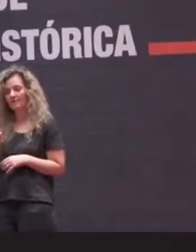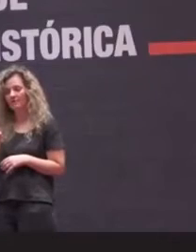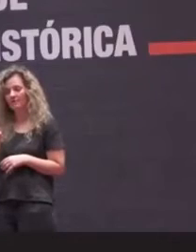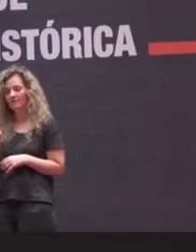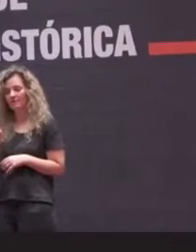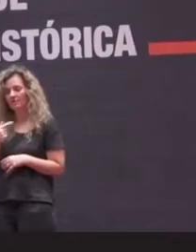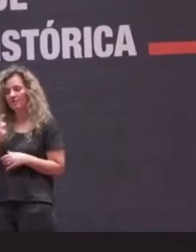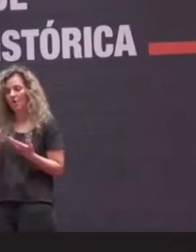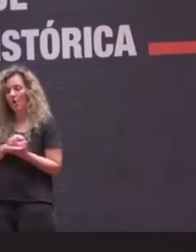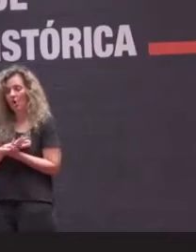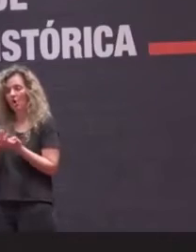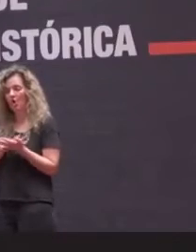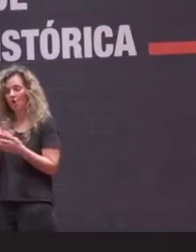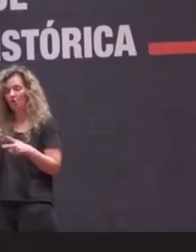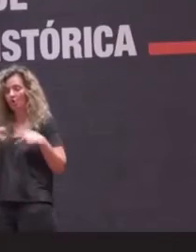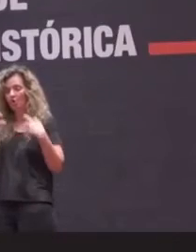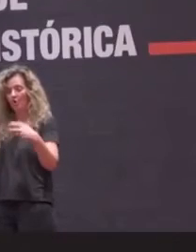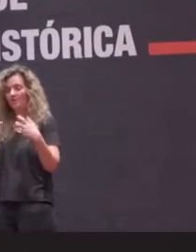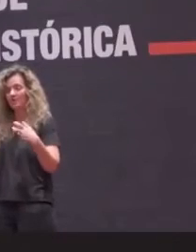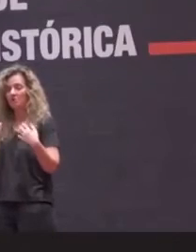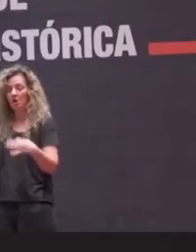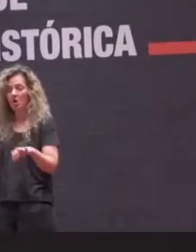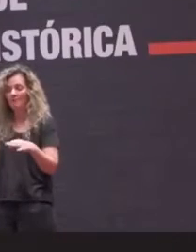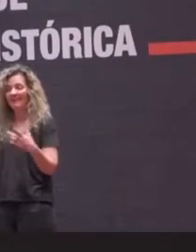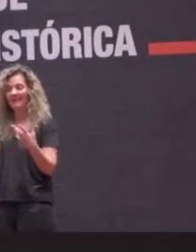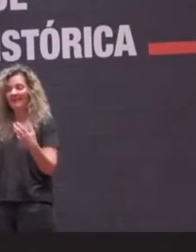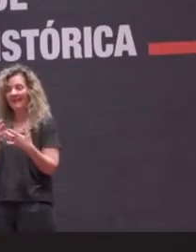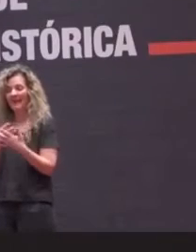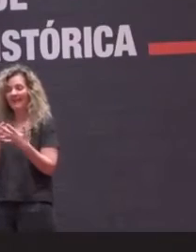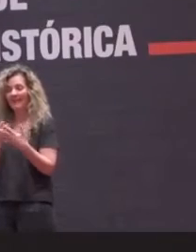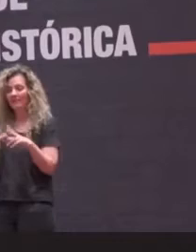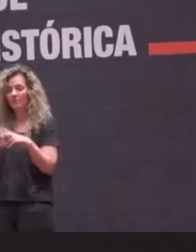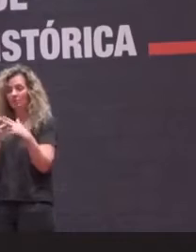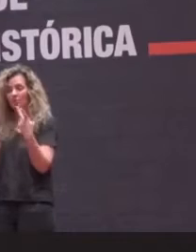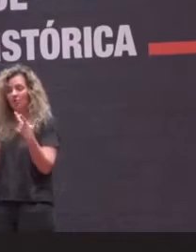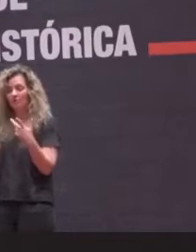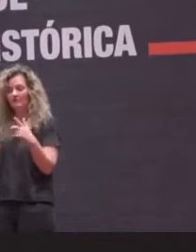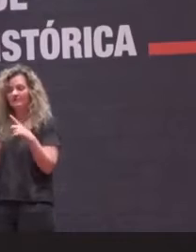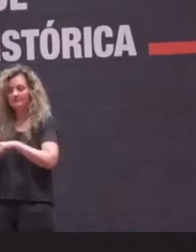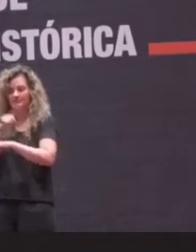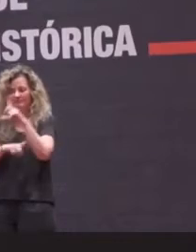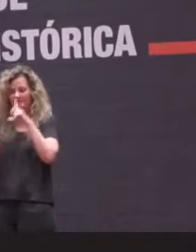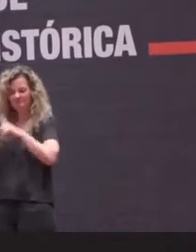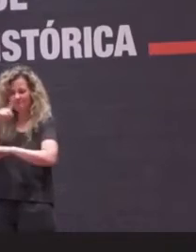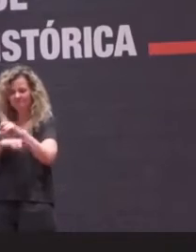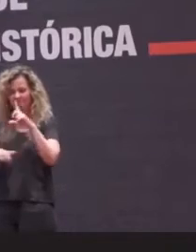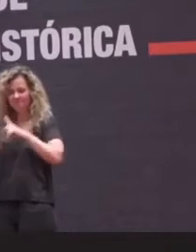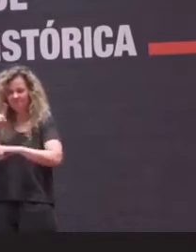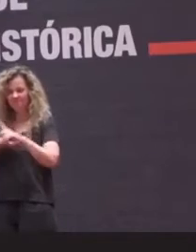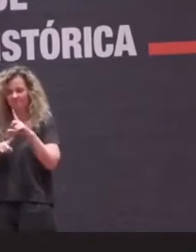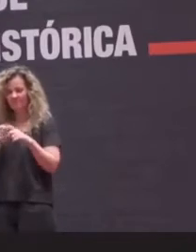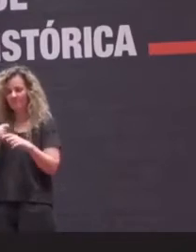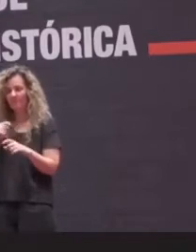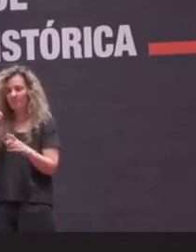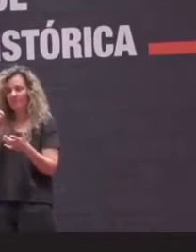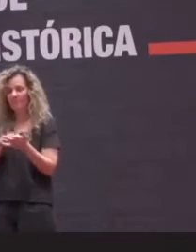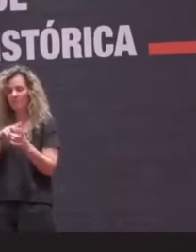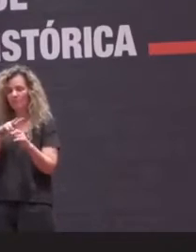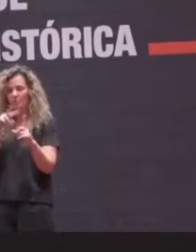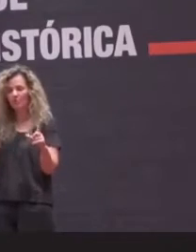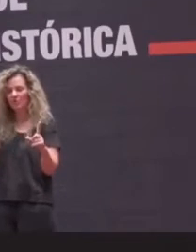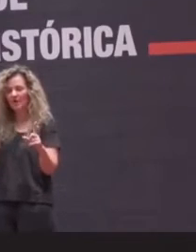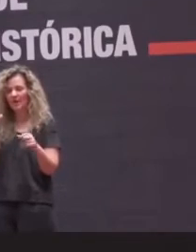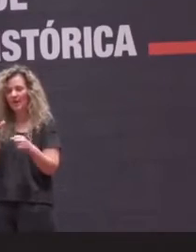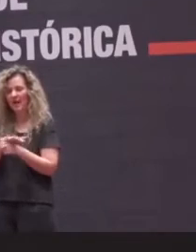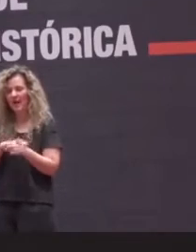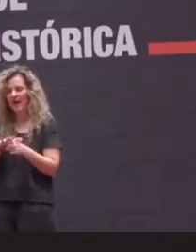más comentarios que os que pueda topar en las redes sociales. Digo esto es preocupante porque realmente, desde el punto de vista, sé que o meu ámbito